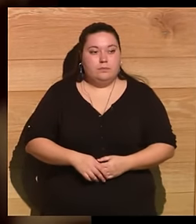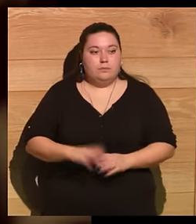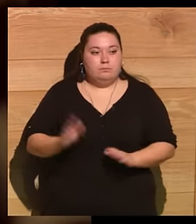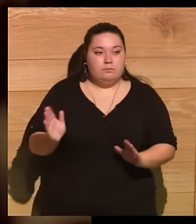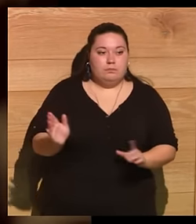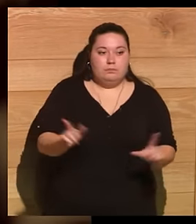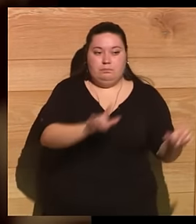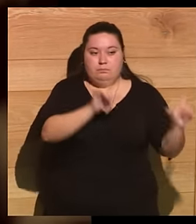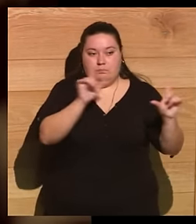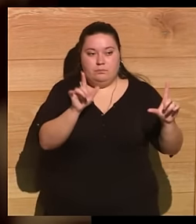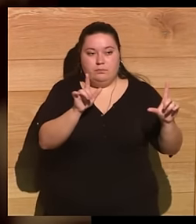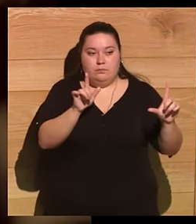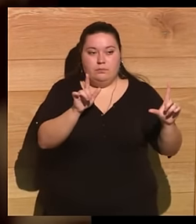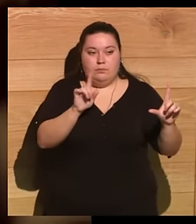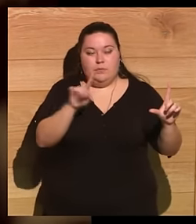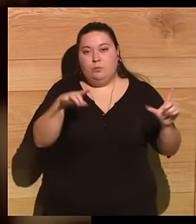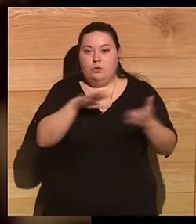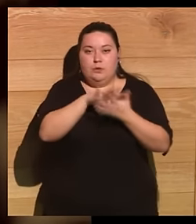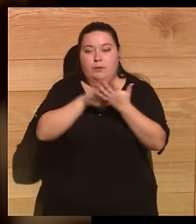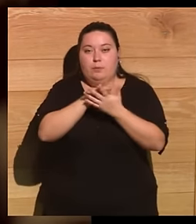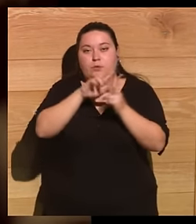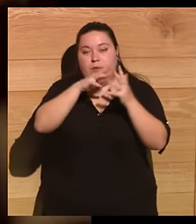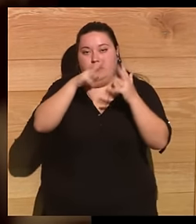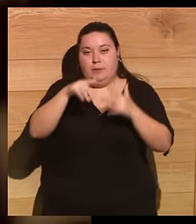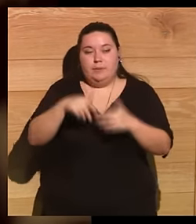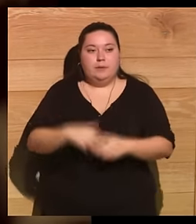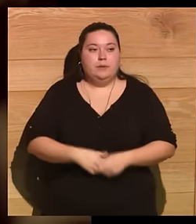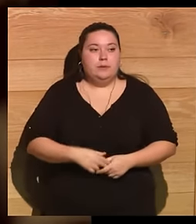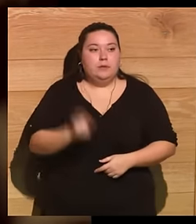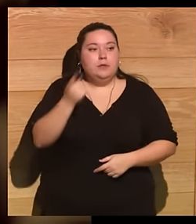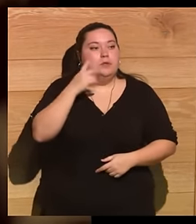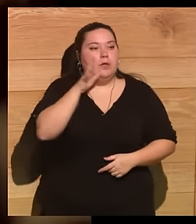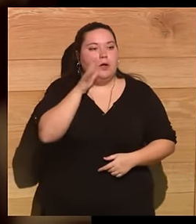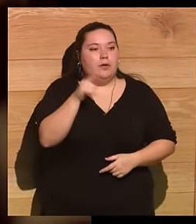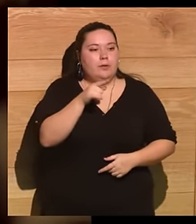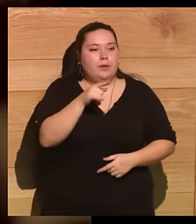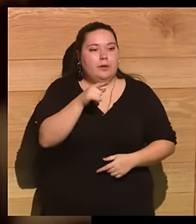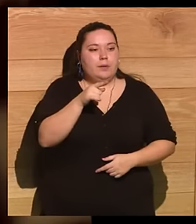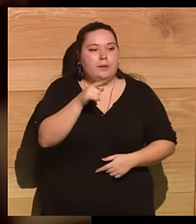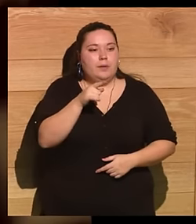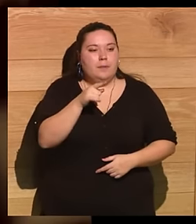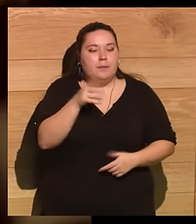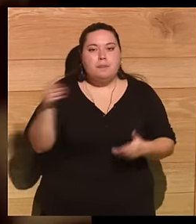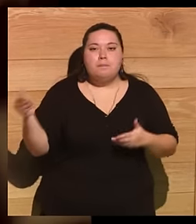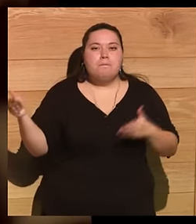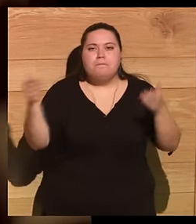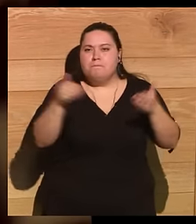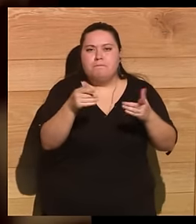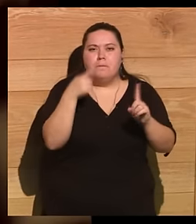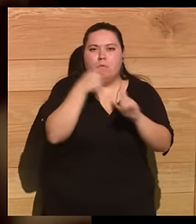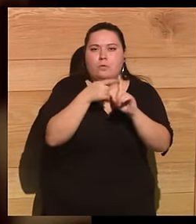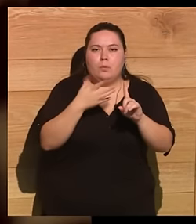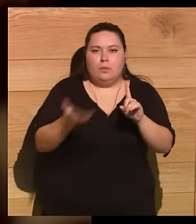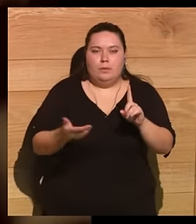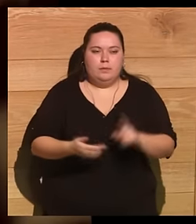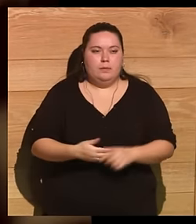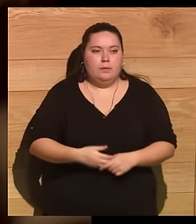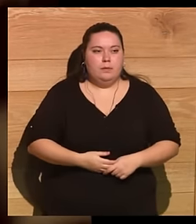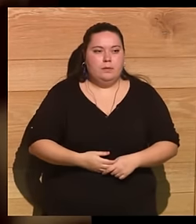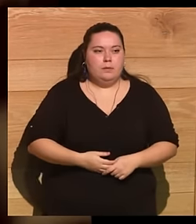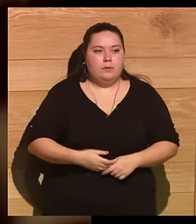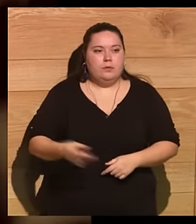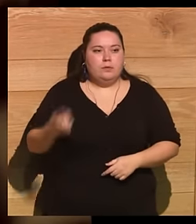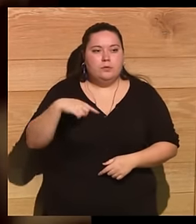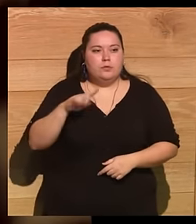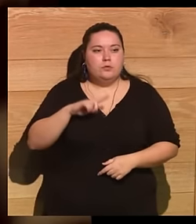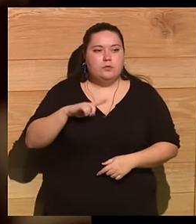voy a obviar esta y vamos a hablar de matemáticas, pero bueno, simplemente os voy a dar una visión sucinta de hacia dónde está yendo todo esto en términos de este sueño, ¿no?